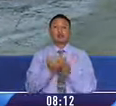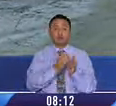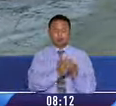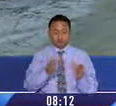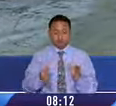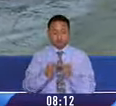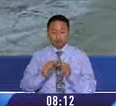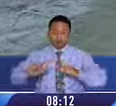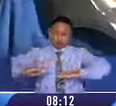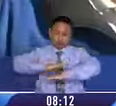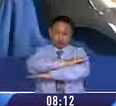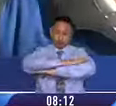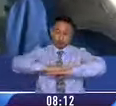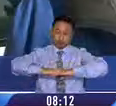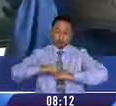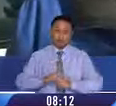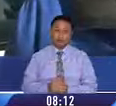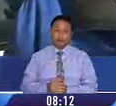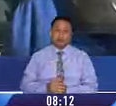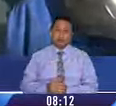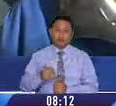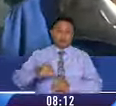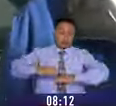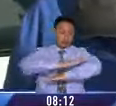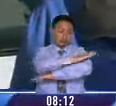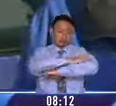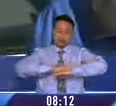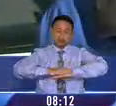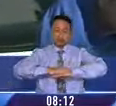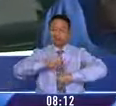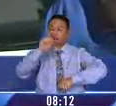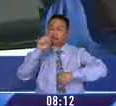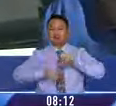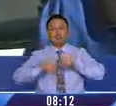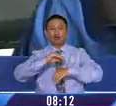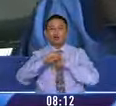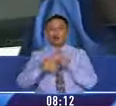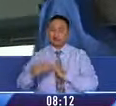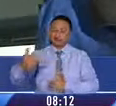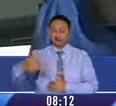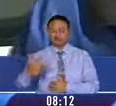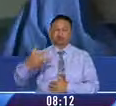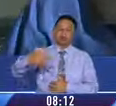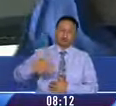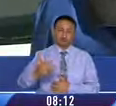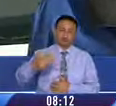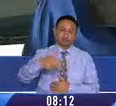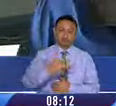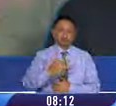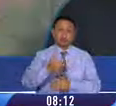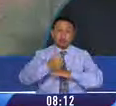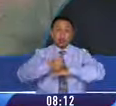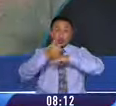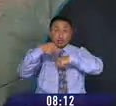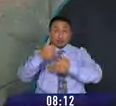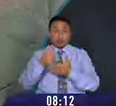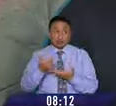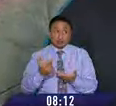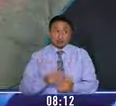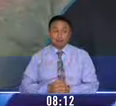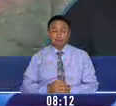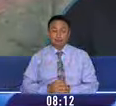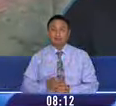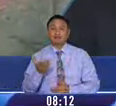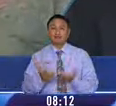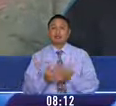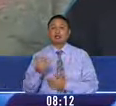de repavimentación. Todo esto es puro bache, llenito esto. Y no hay quien, no hay autoridad aquí. Tal vez no les da